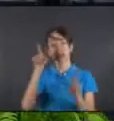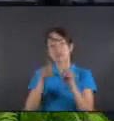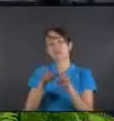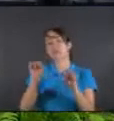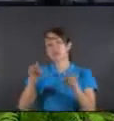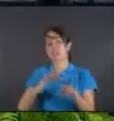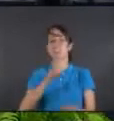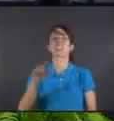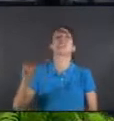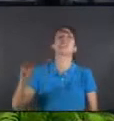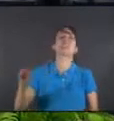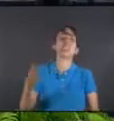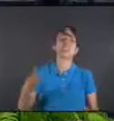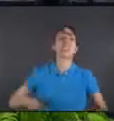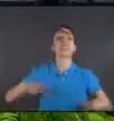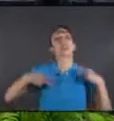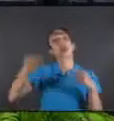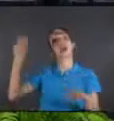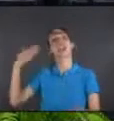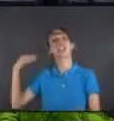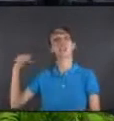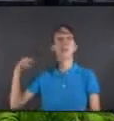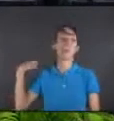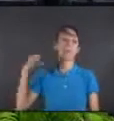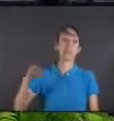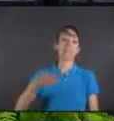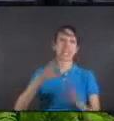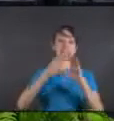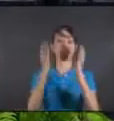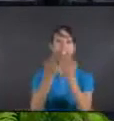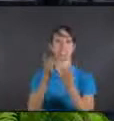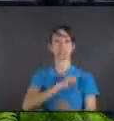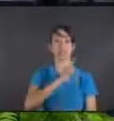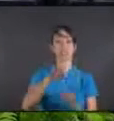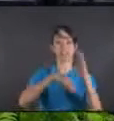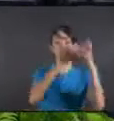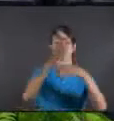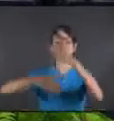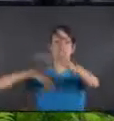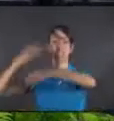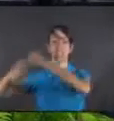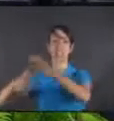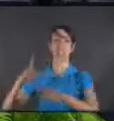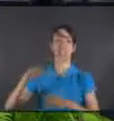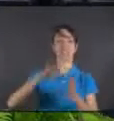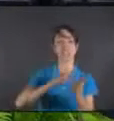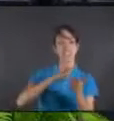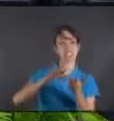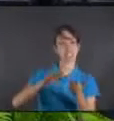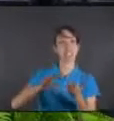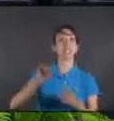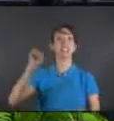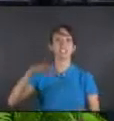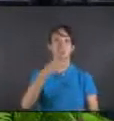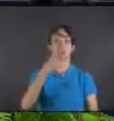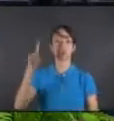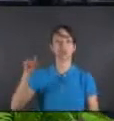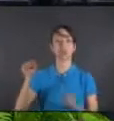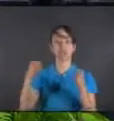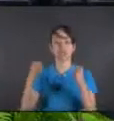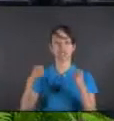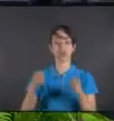que columpiémonos en el universo, hermano. ¿Qué habrá pasado?